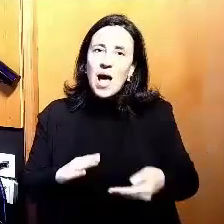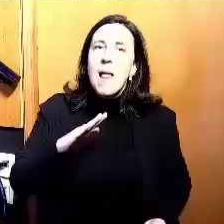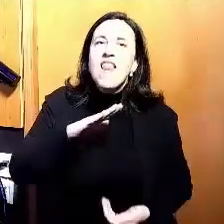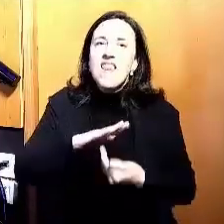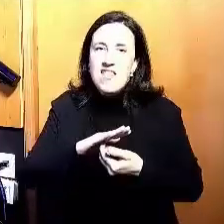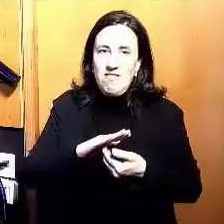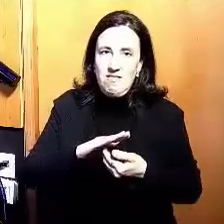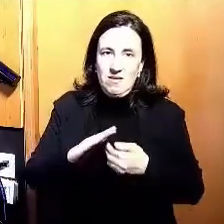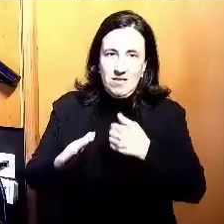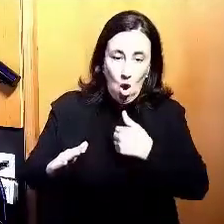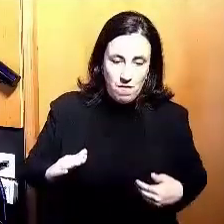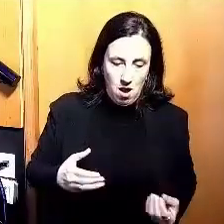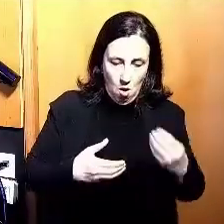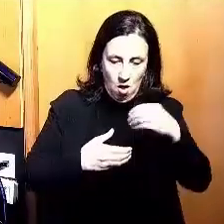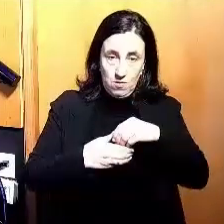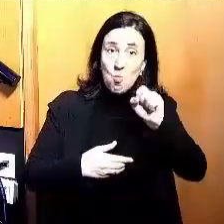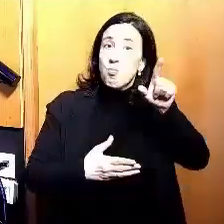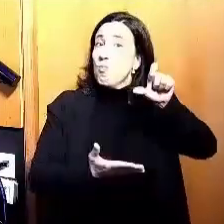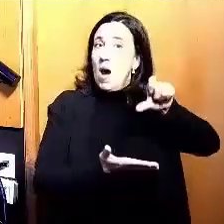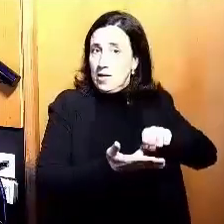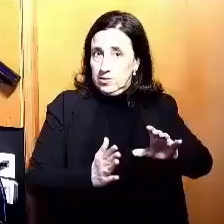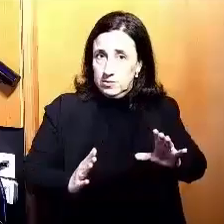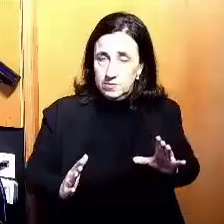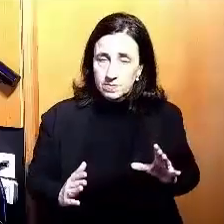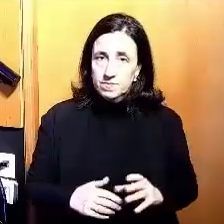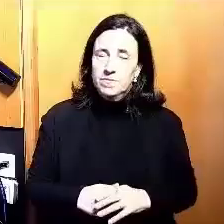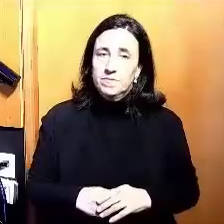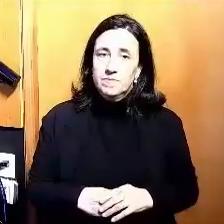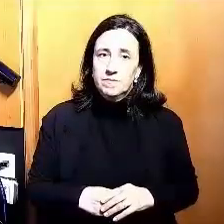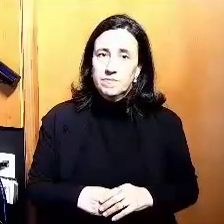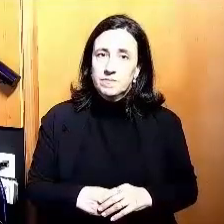la agenda en algún país. Bien.